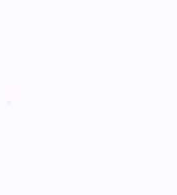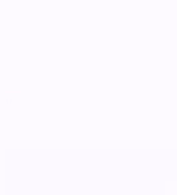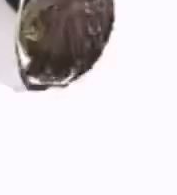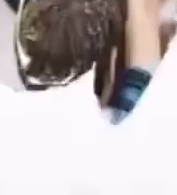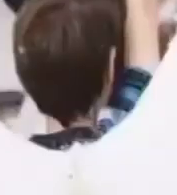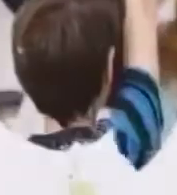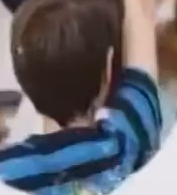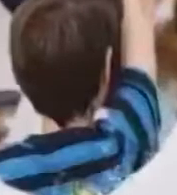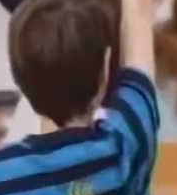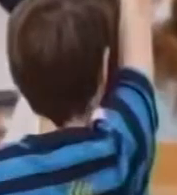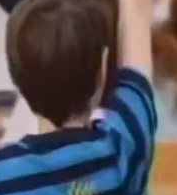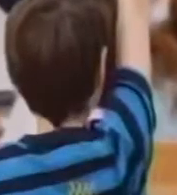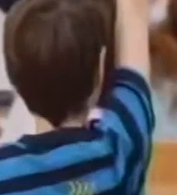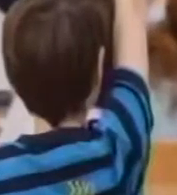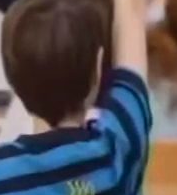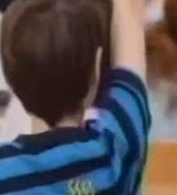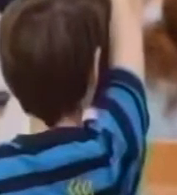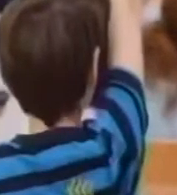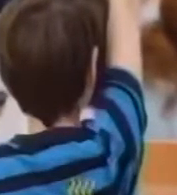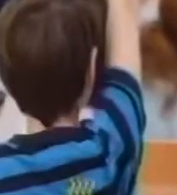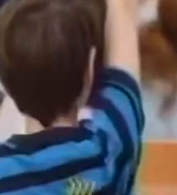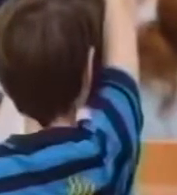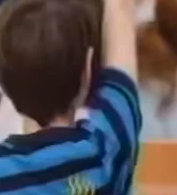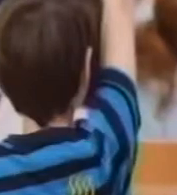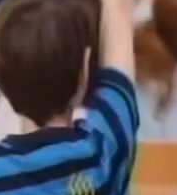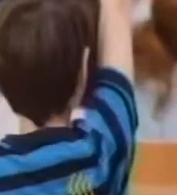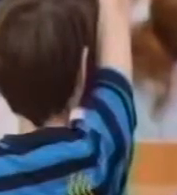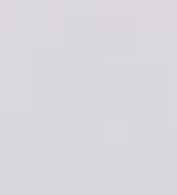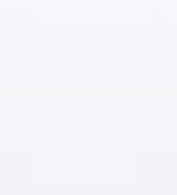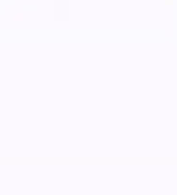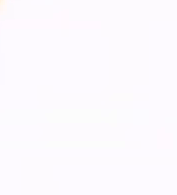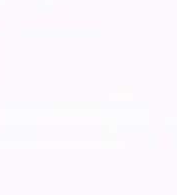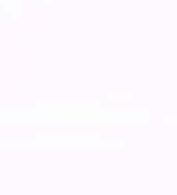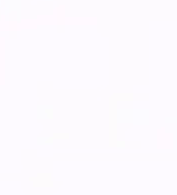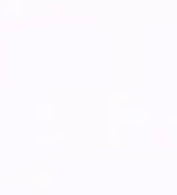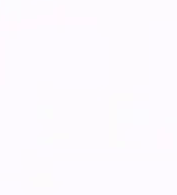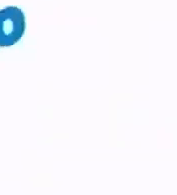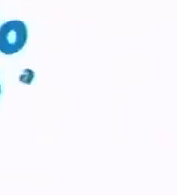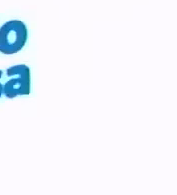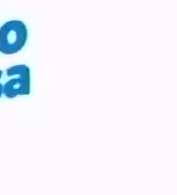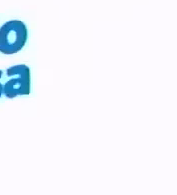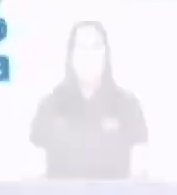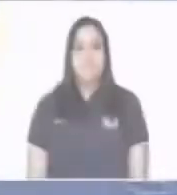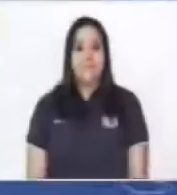A continuación, comunicación y lenguaje primero básico.